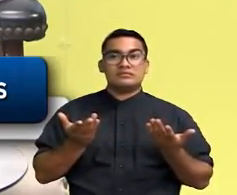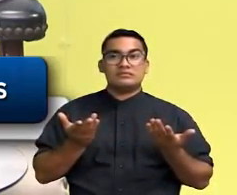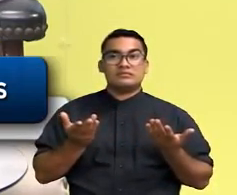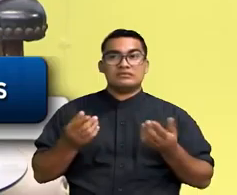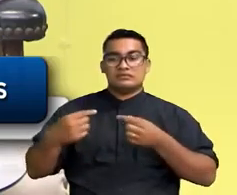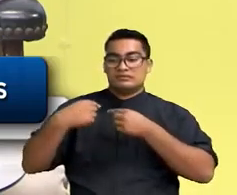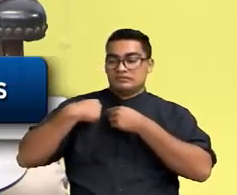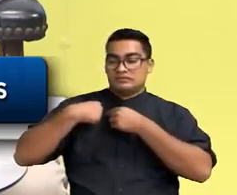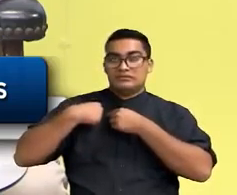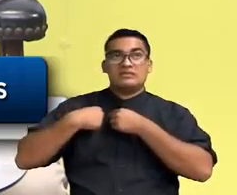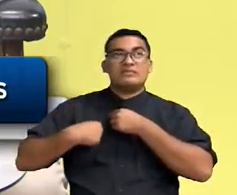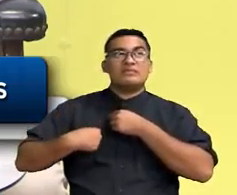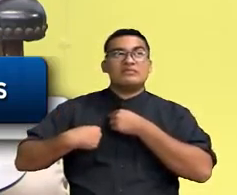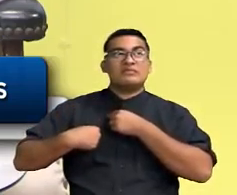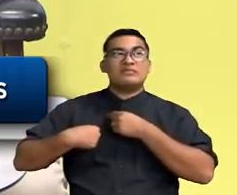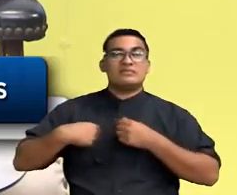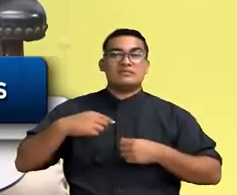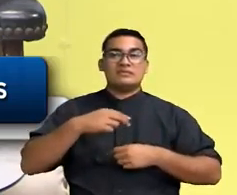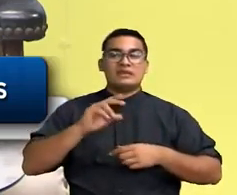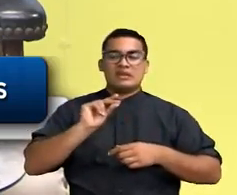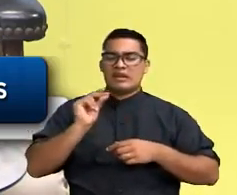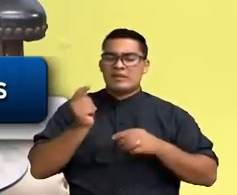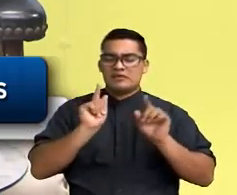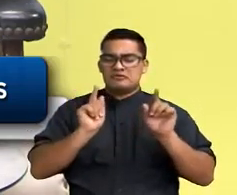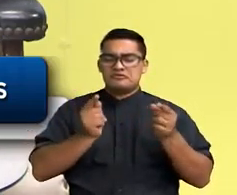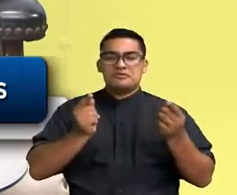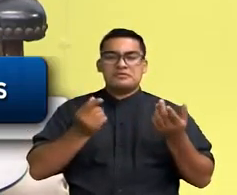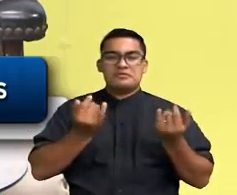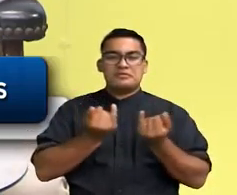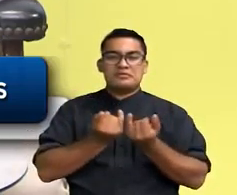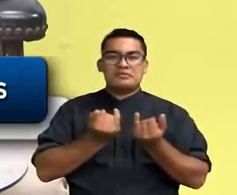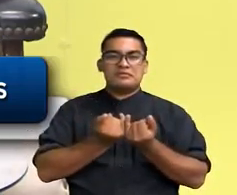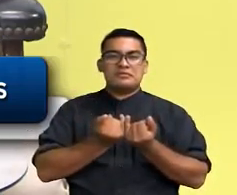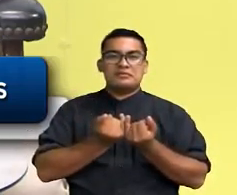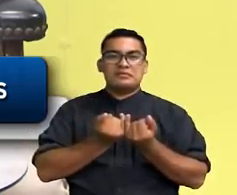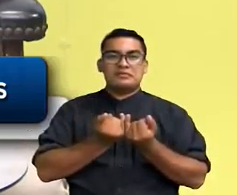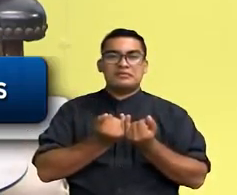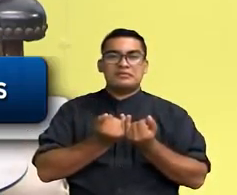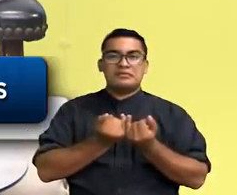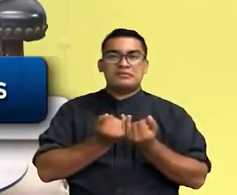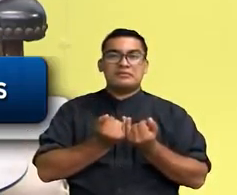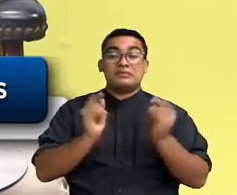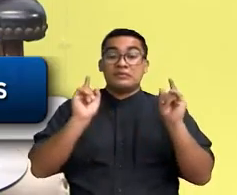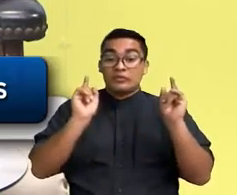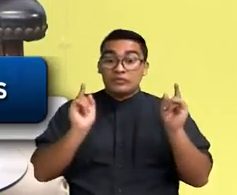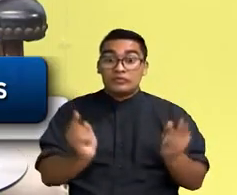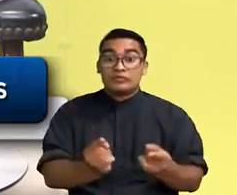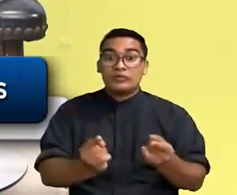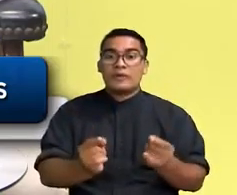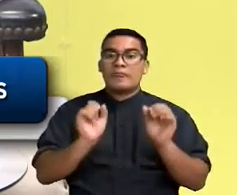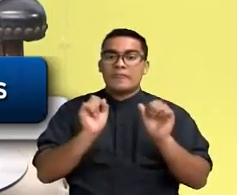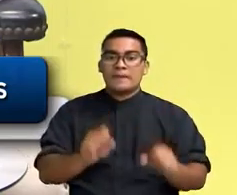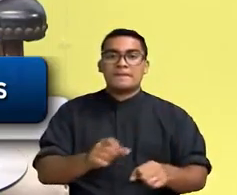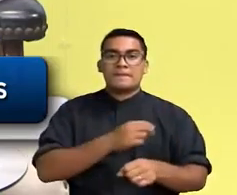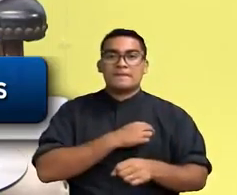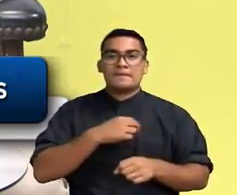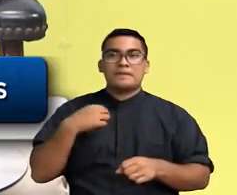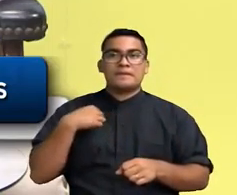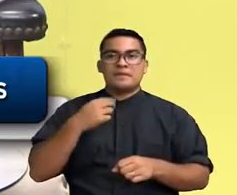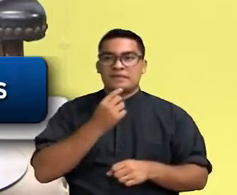se hacen a nivel artroscópico, antes se hacían unas heridas grandes, entonces el paciente prácticamente pasaba 6-8 meses fuera